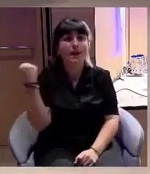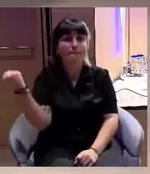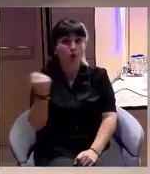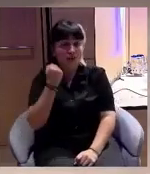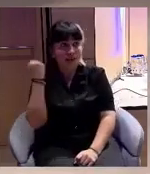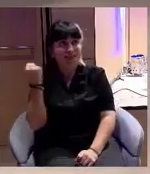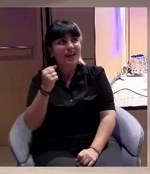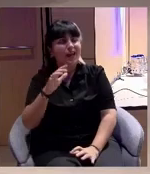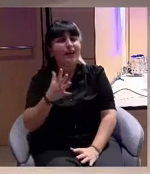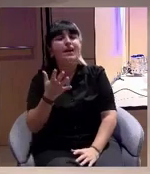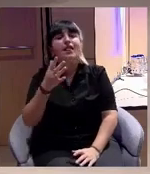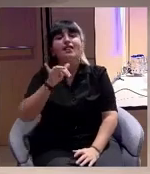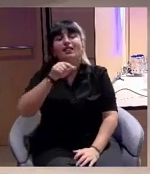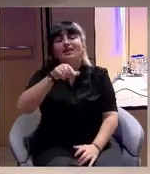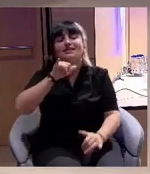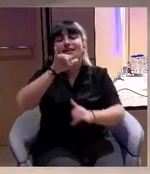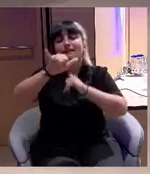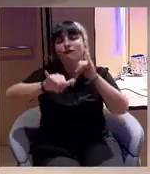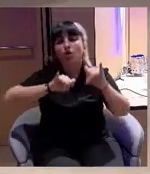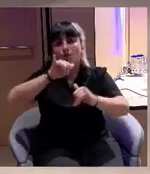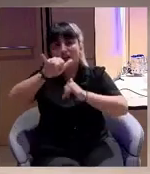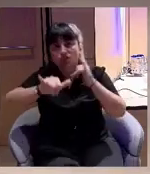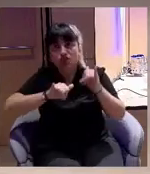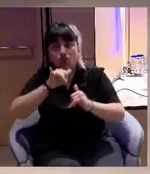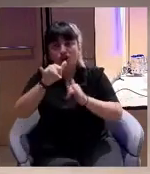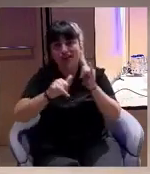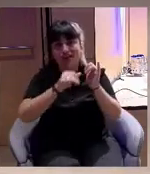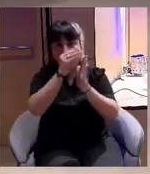suficiente en los procesos electorales